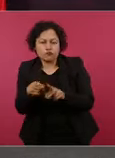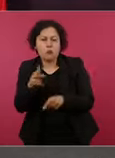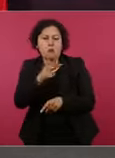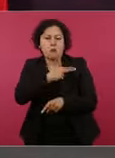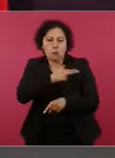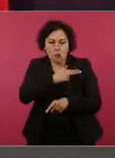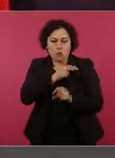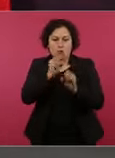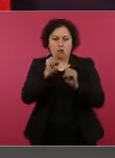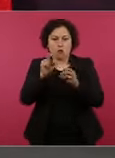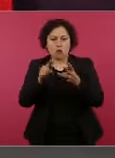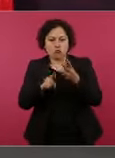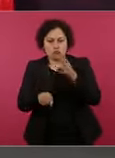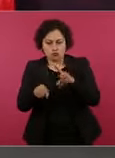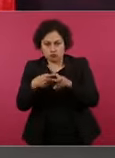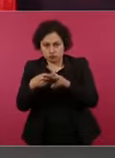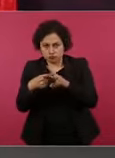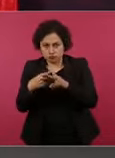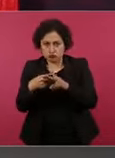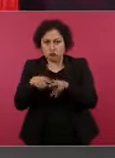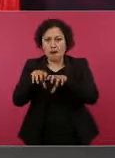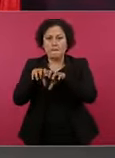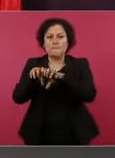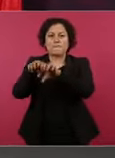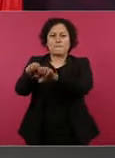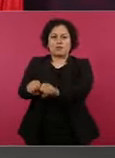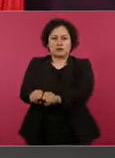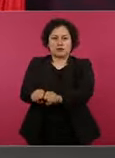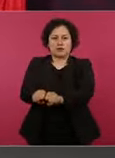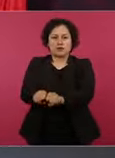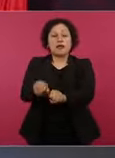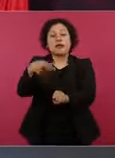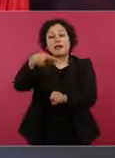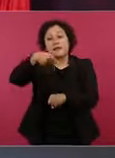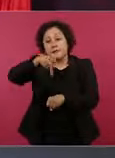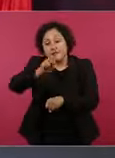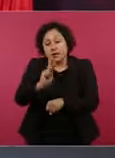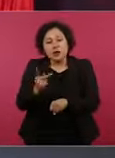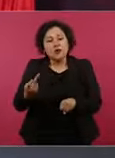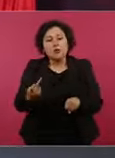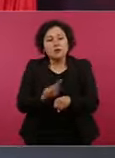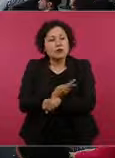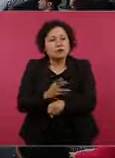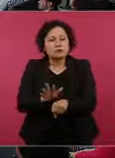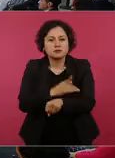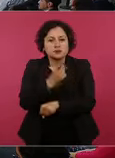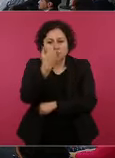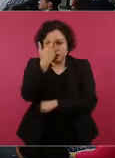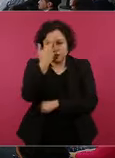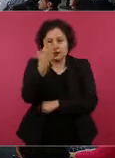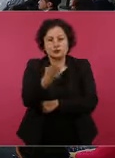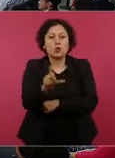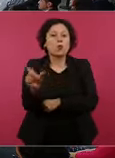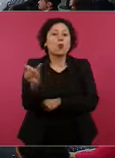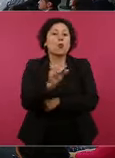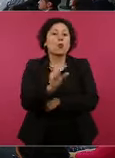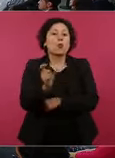da cada vez que hay un enfrentamiento entre las Fuerzas Armadas